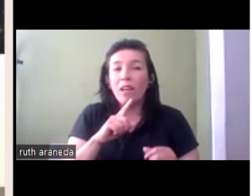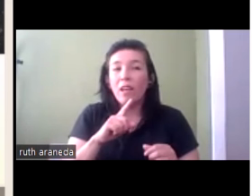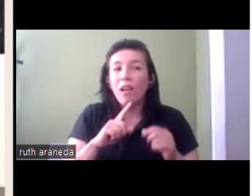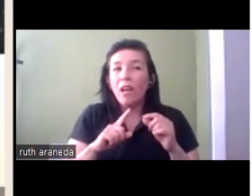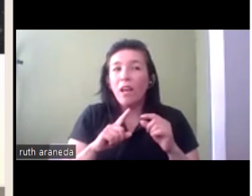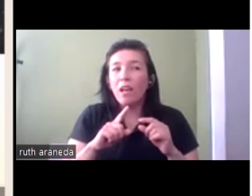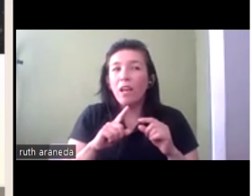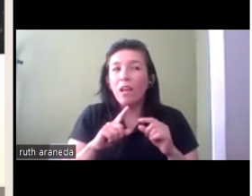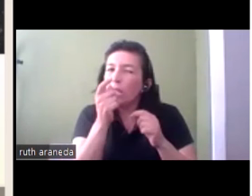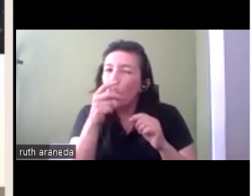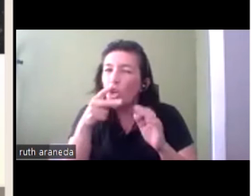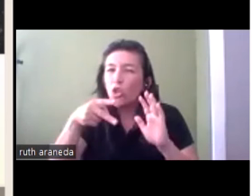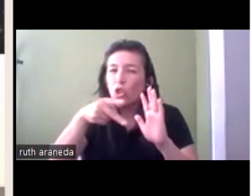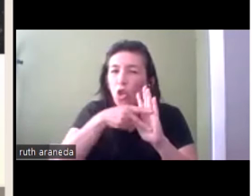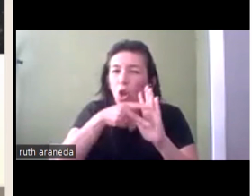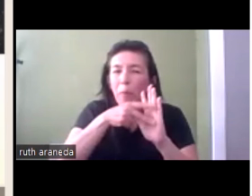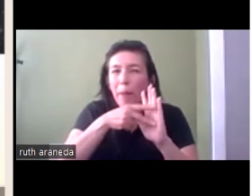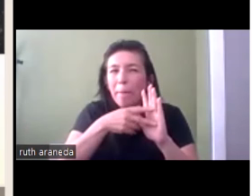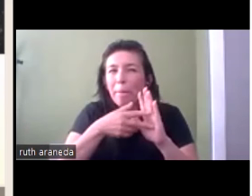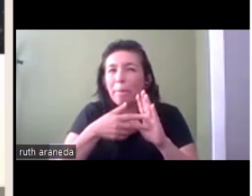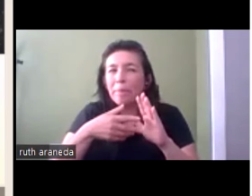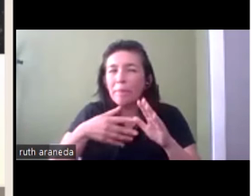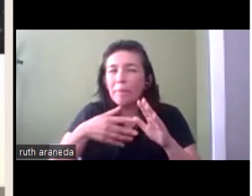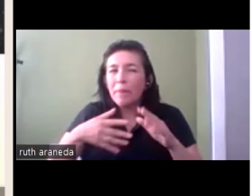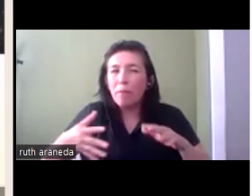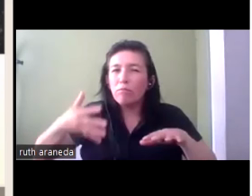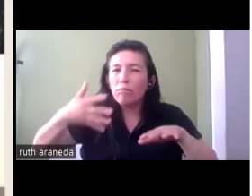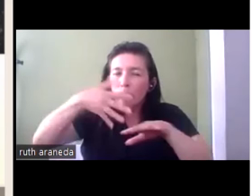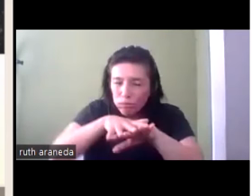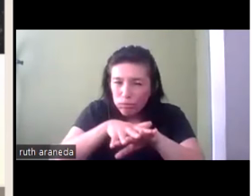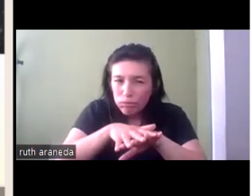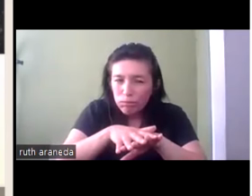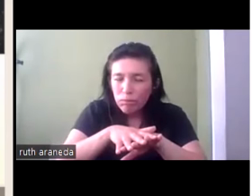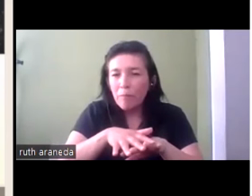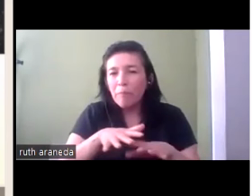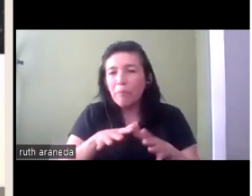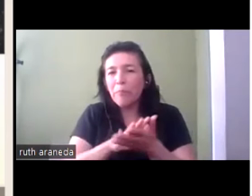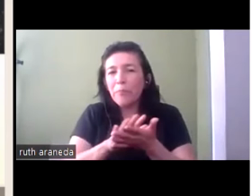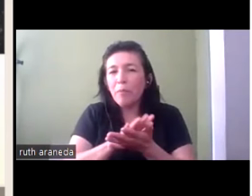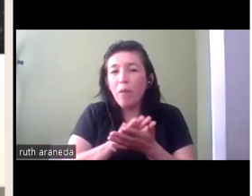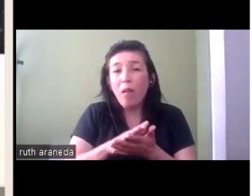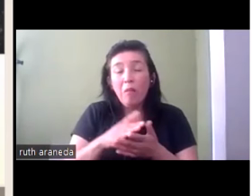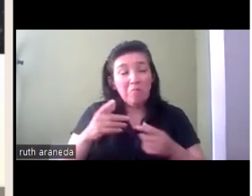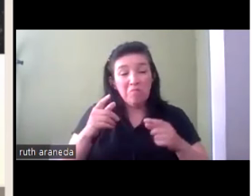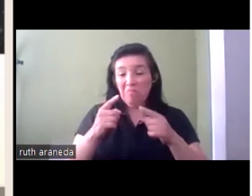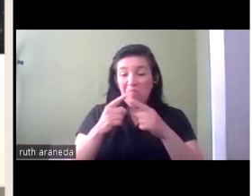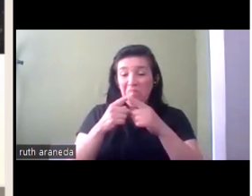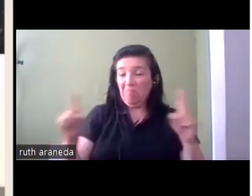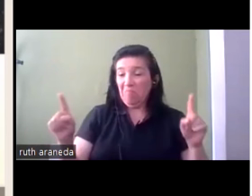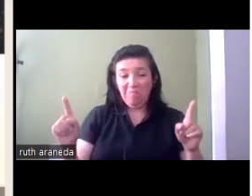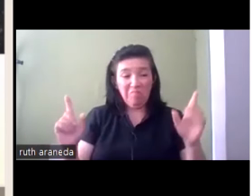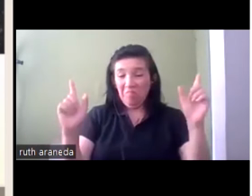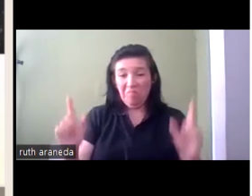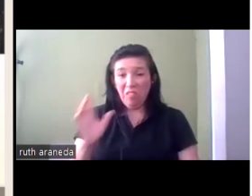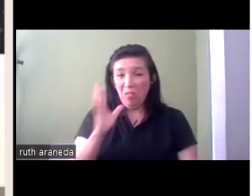como una integración más estable, es decir, como que no habrían grandes diferencias ya en